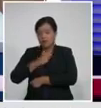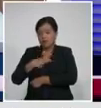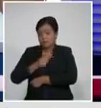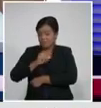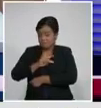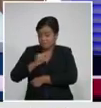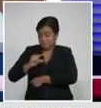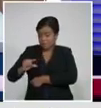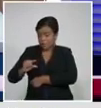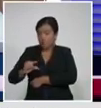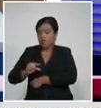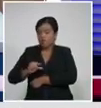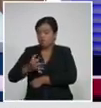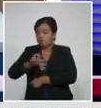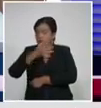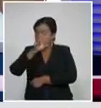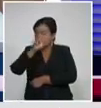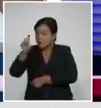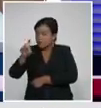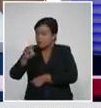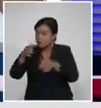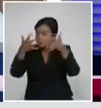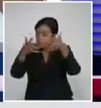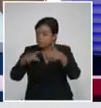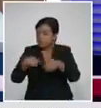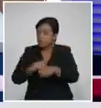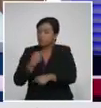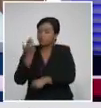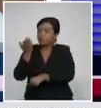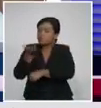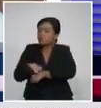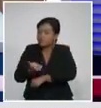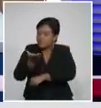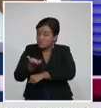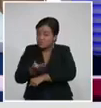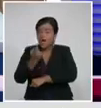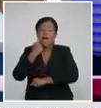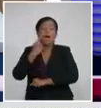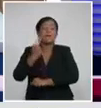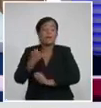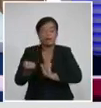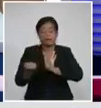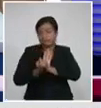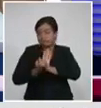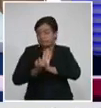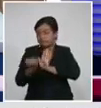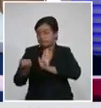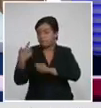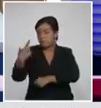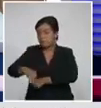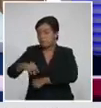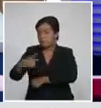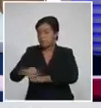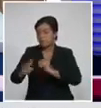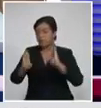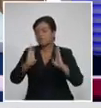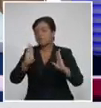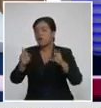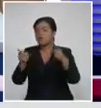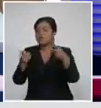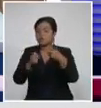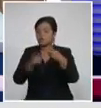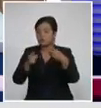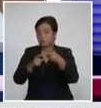el CEMEC, la solicitud de autorización de ensayo clínico fase 2 del